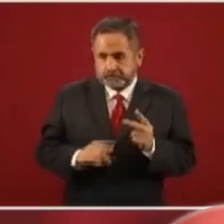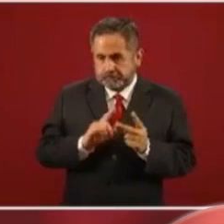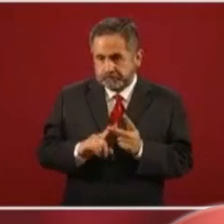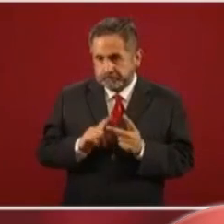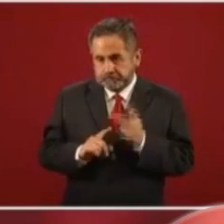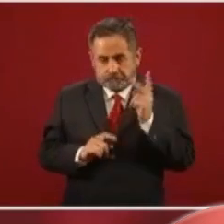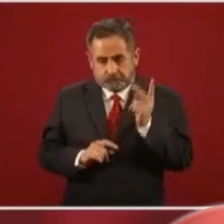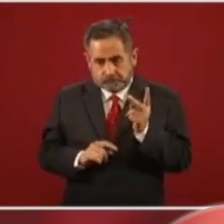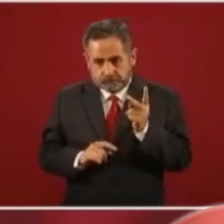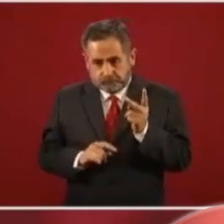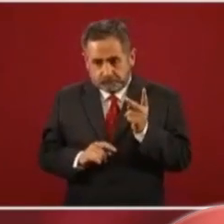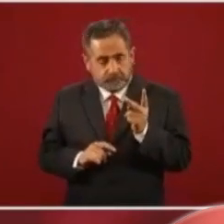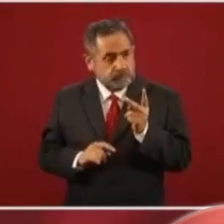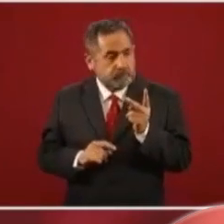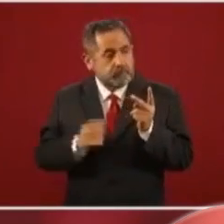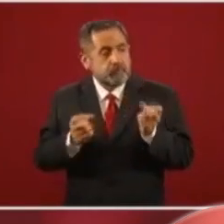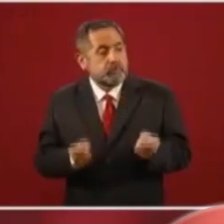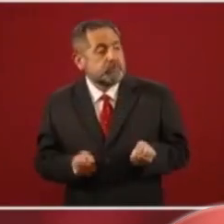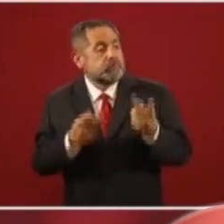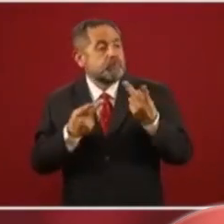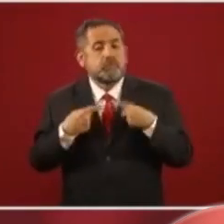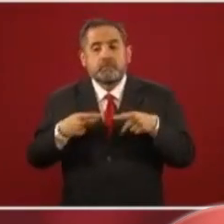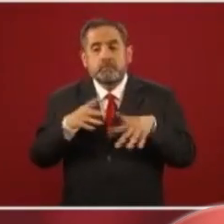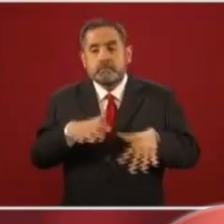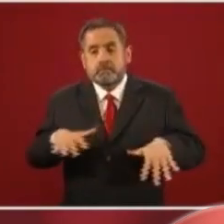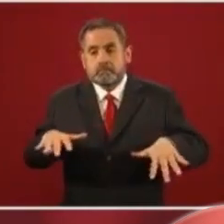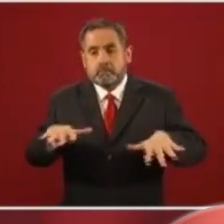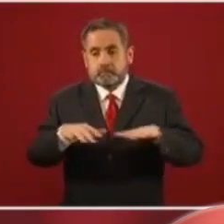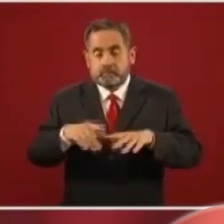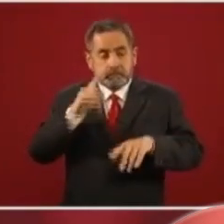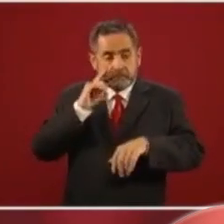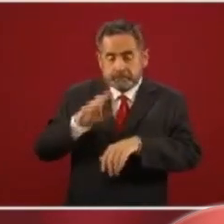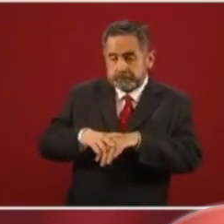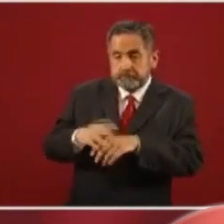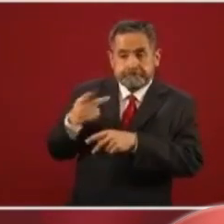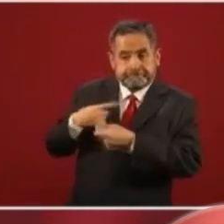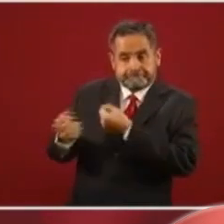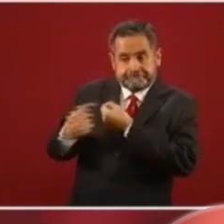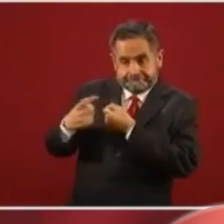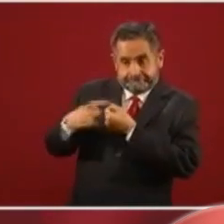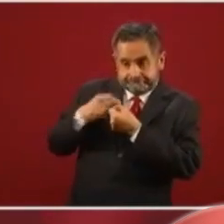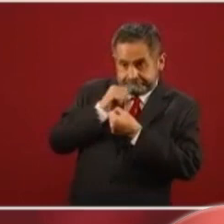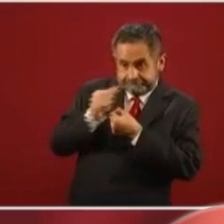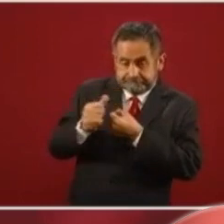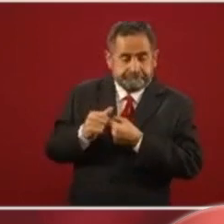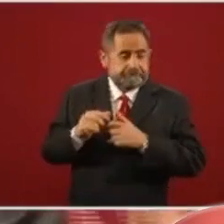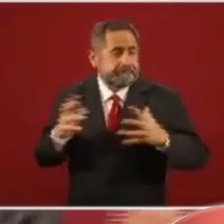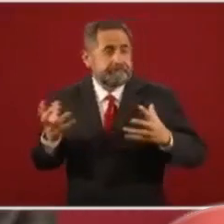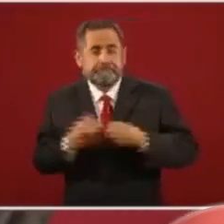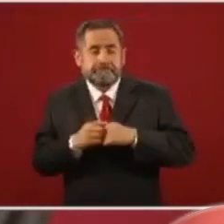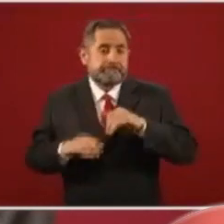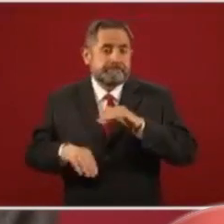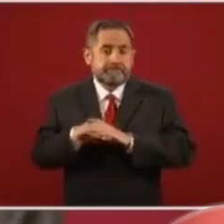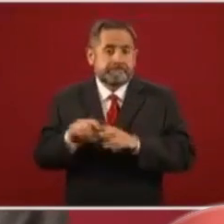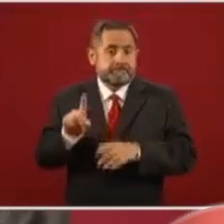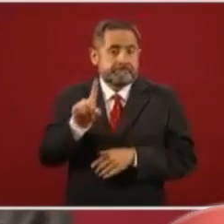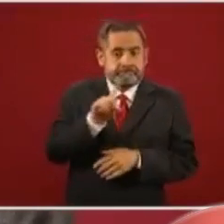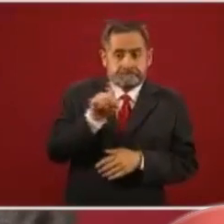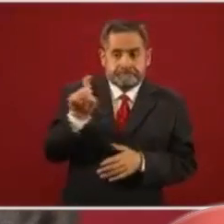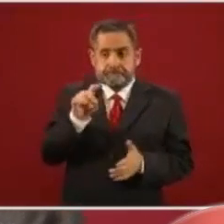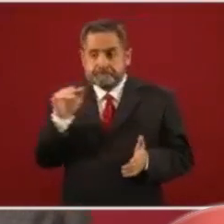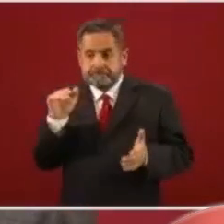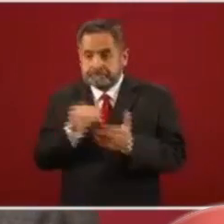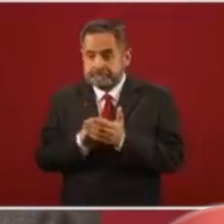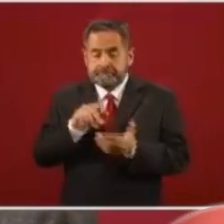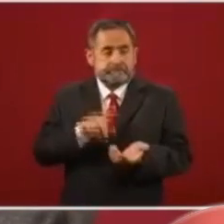Segundo, identificamos cuántas personas, todo esto estoy hablando de población no asegurada, son casi 100,000 personas que